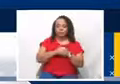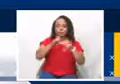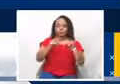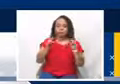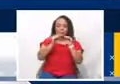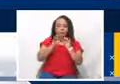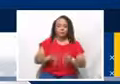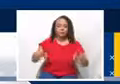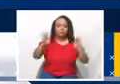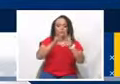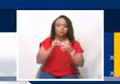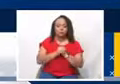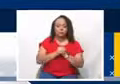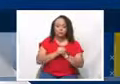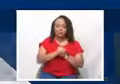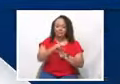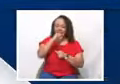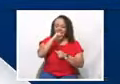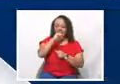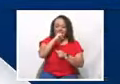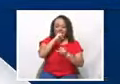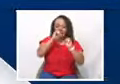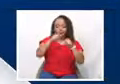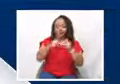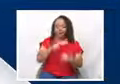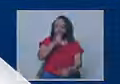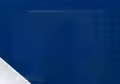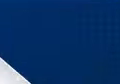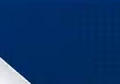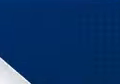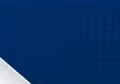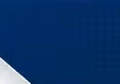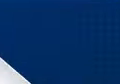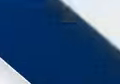todo, una envidiable capacidad de resiliencia.